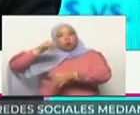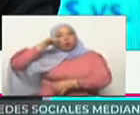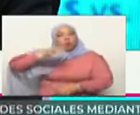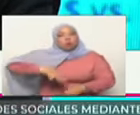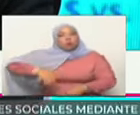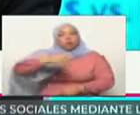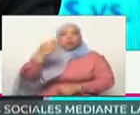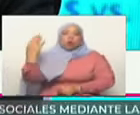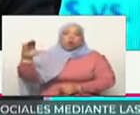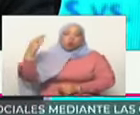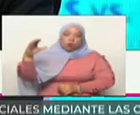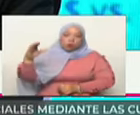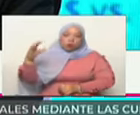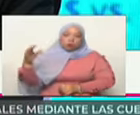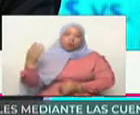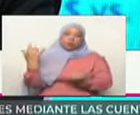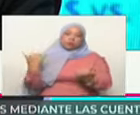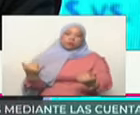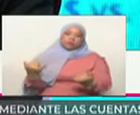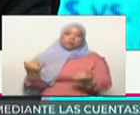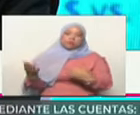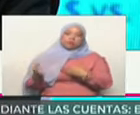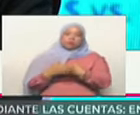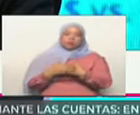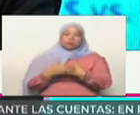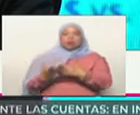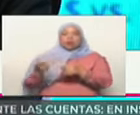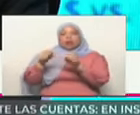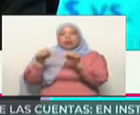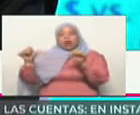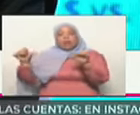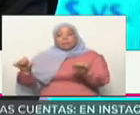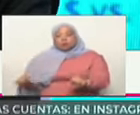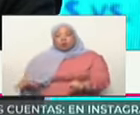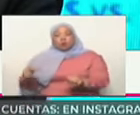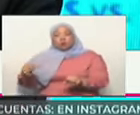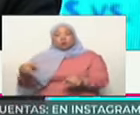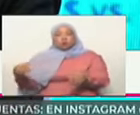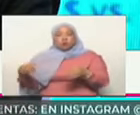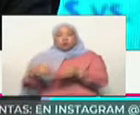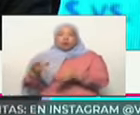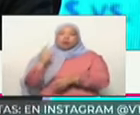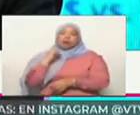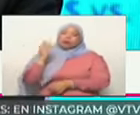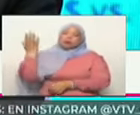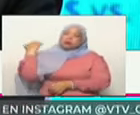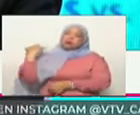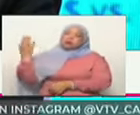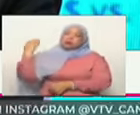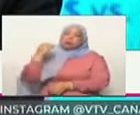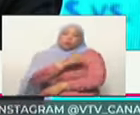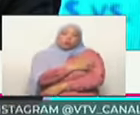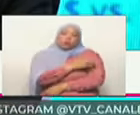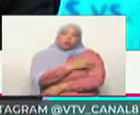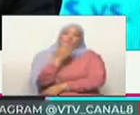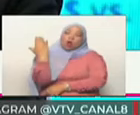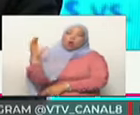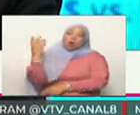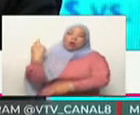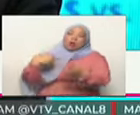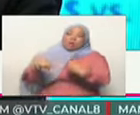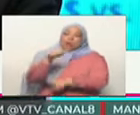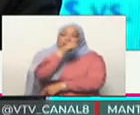de Colombia. Así que esto, Pegasus, forma parte del legado nefasto de la ultraderecha paramilitar y